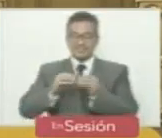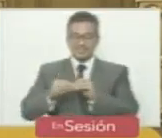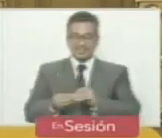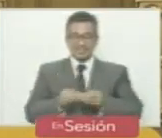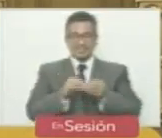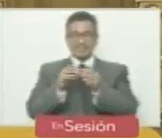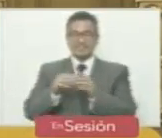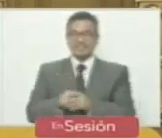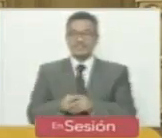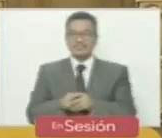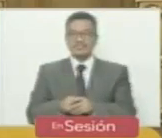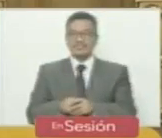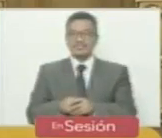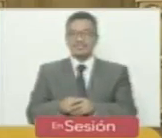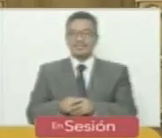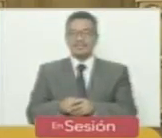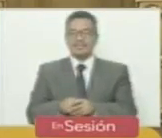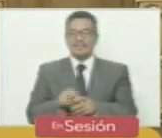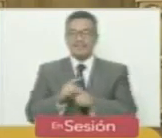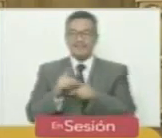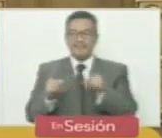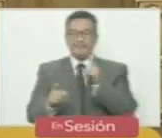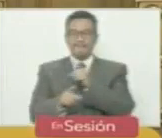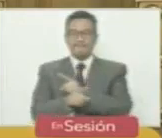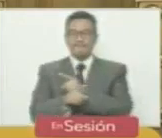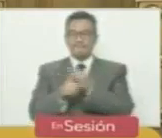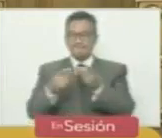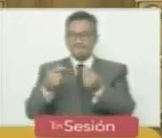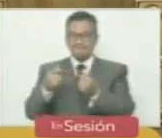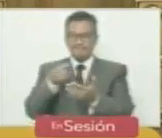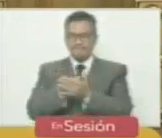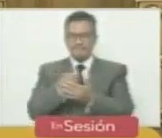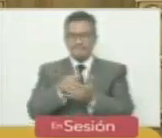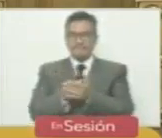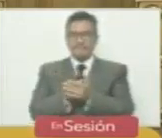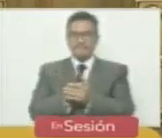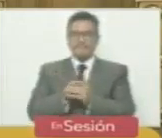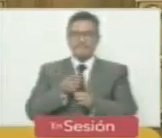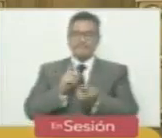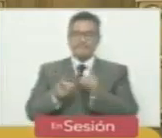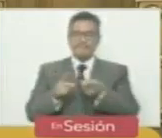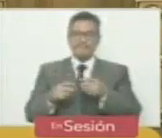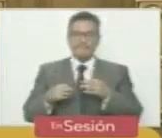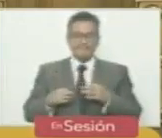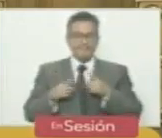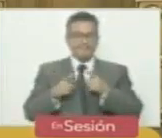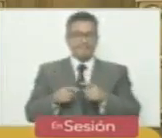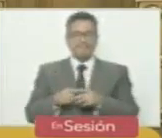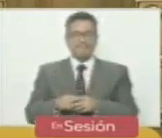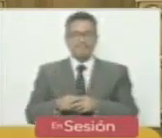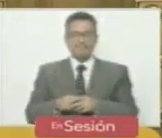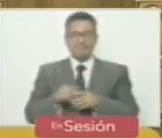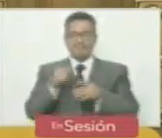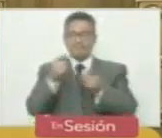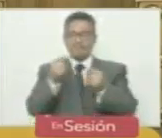medios a cambio de una remuneración que en la mayoría de las oportunidades